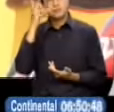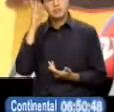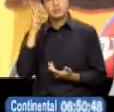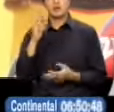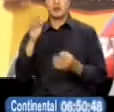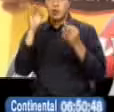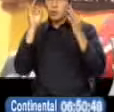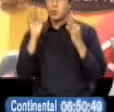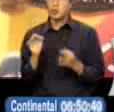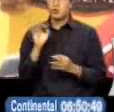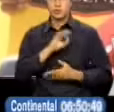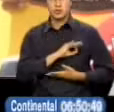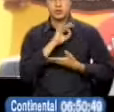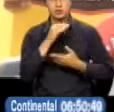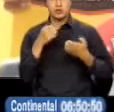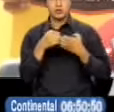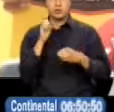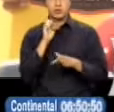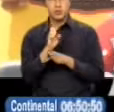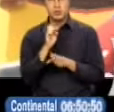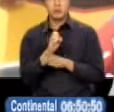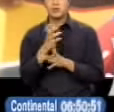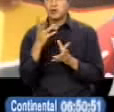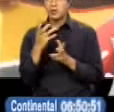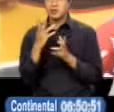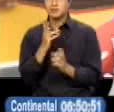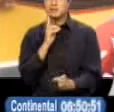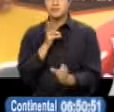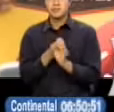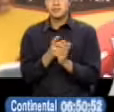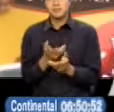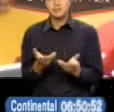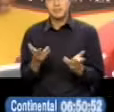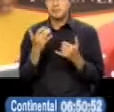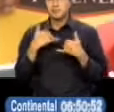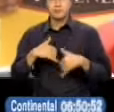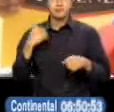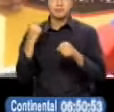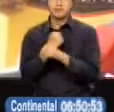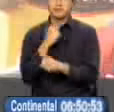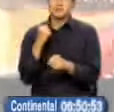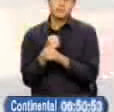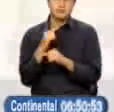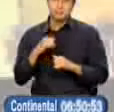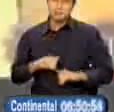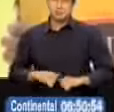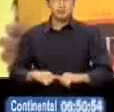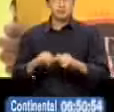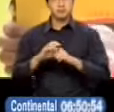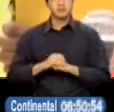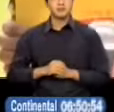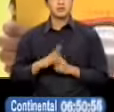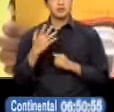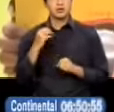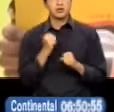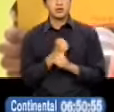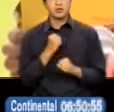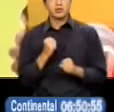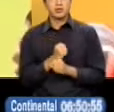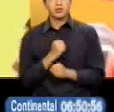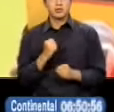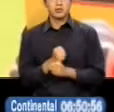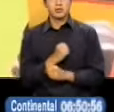plus de estar en la selección llega lo que se quería y nada ahora a seguir trabajando y esperamos seguir manteniendo hemos trabajado